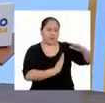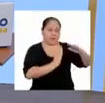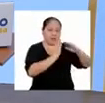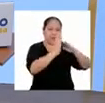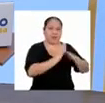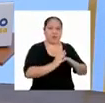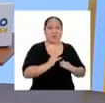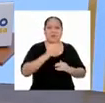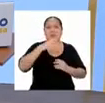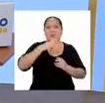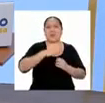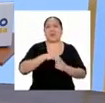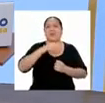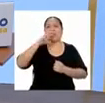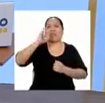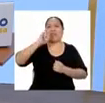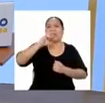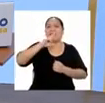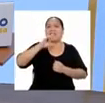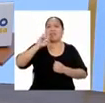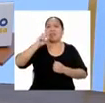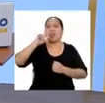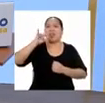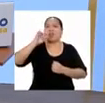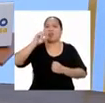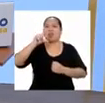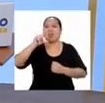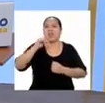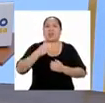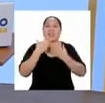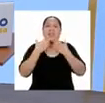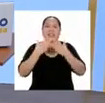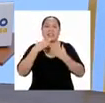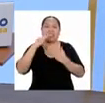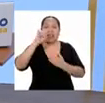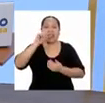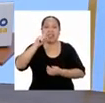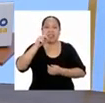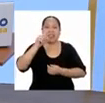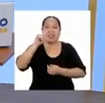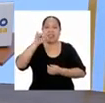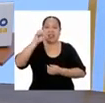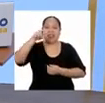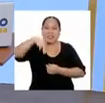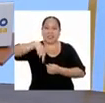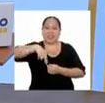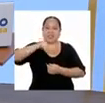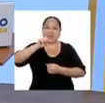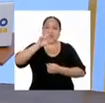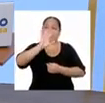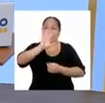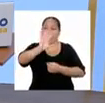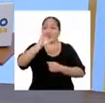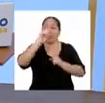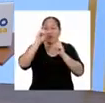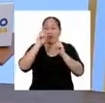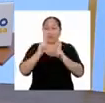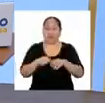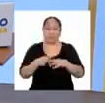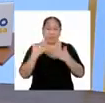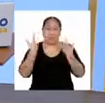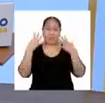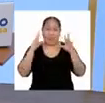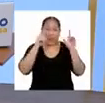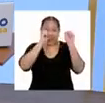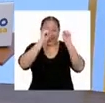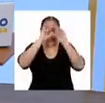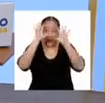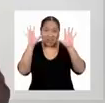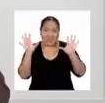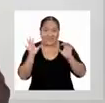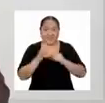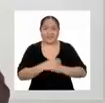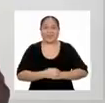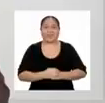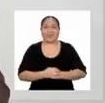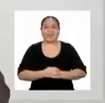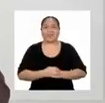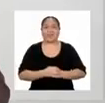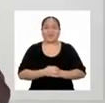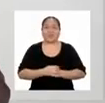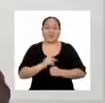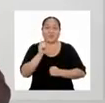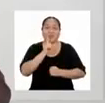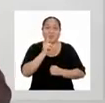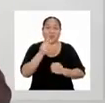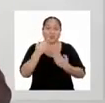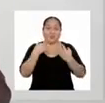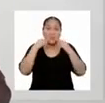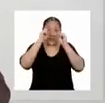pirámides irregulares. Gracias a Catalina por su pregunta. Espero todo haya ahora quedado más claro. Y si